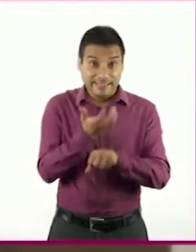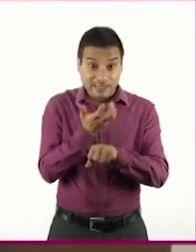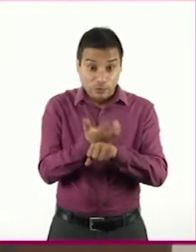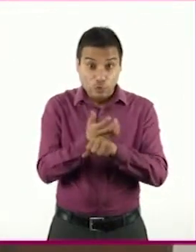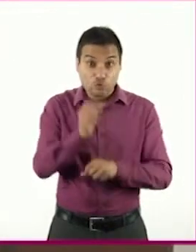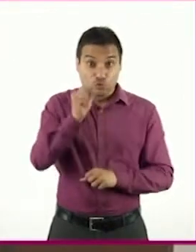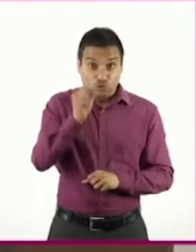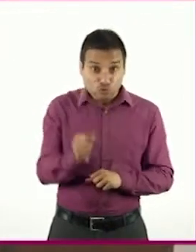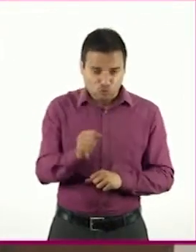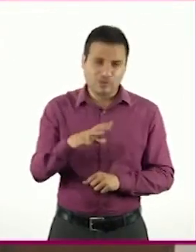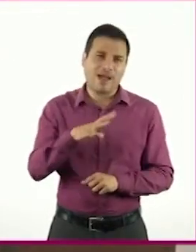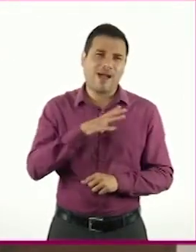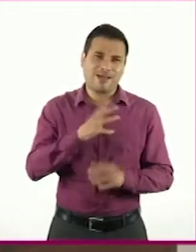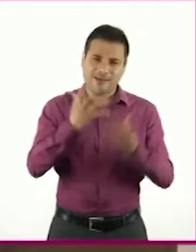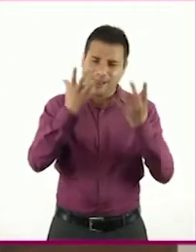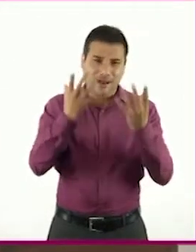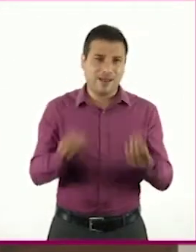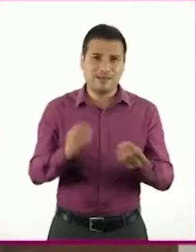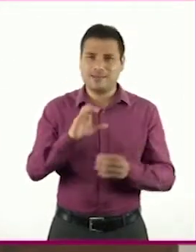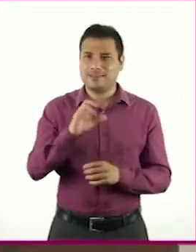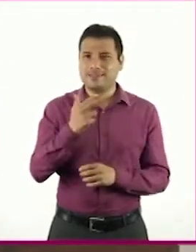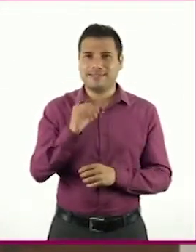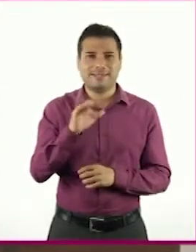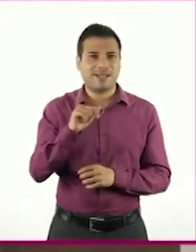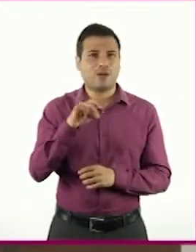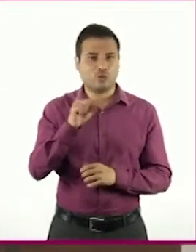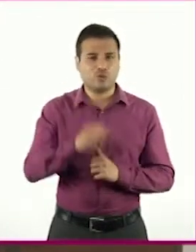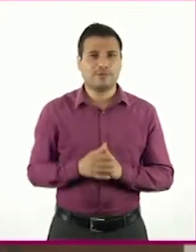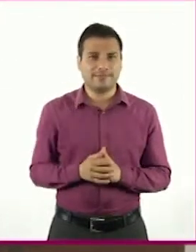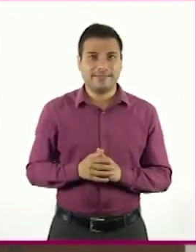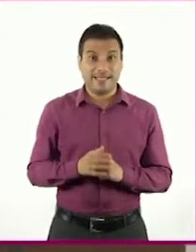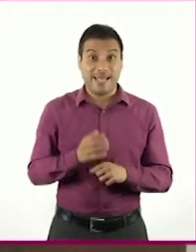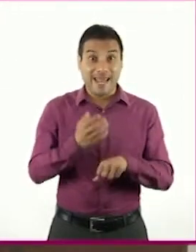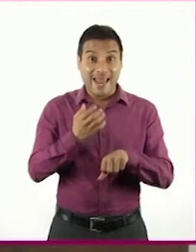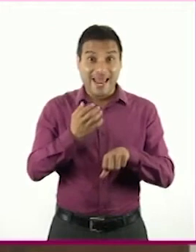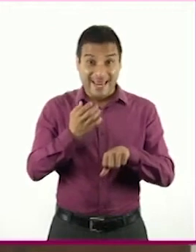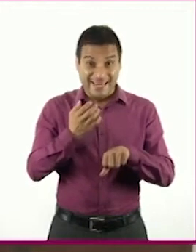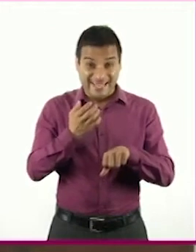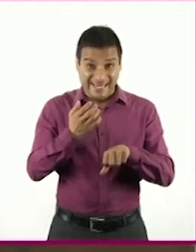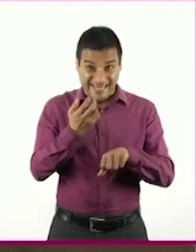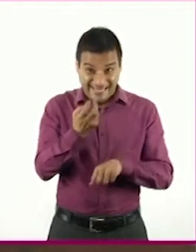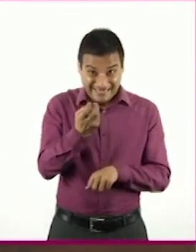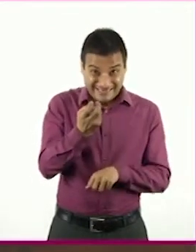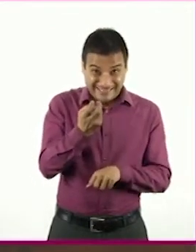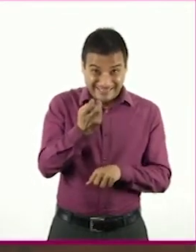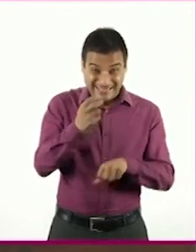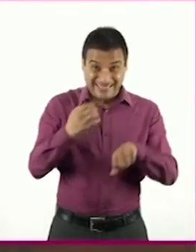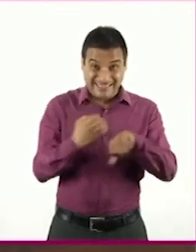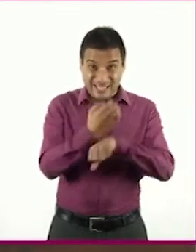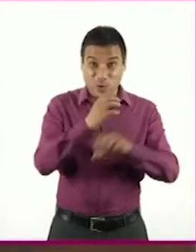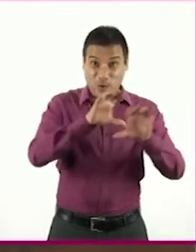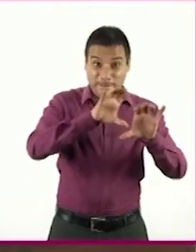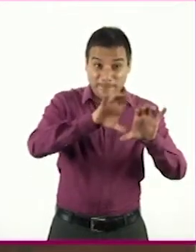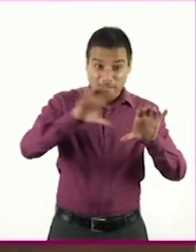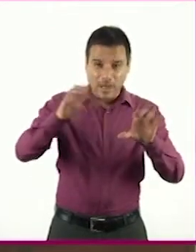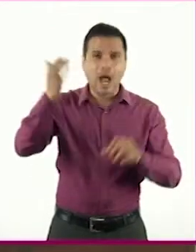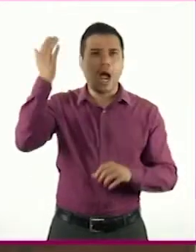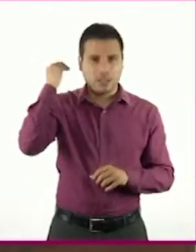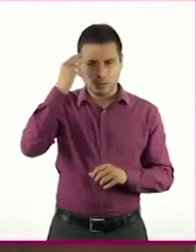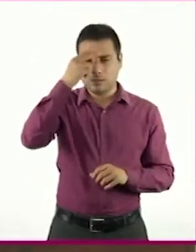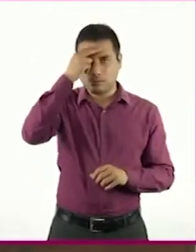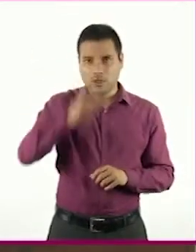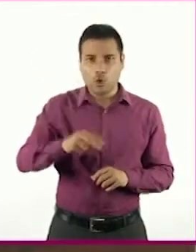Americana. Recordemos que muchos de estos estados fueron parte del territorio mexicano hasta la Guerra de Intervención